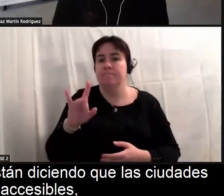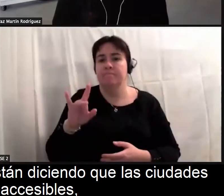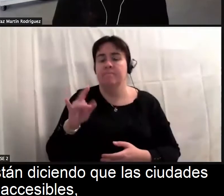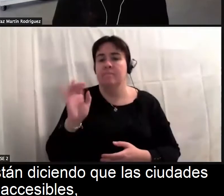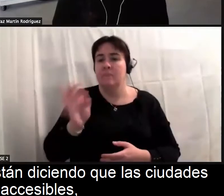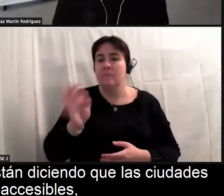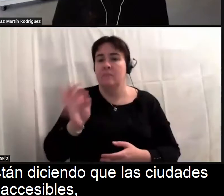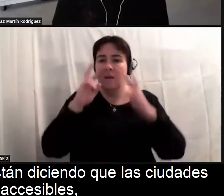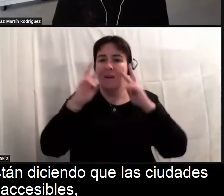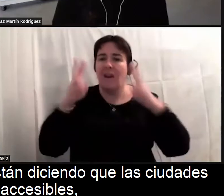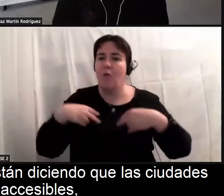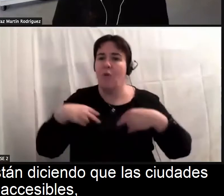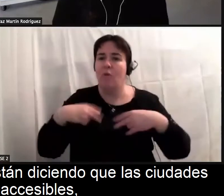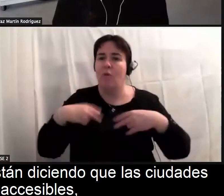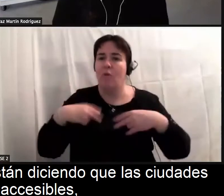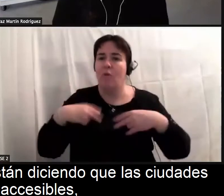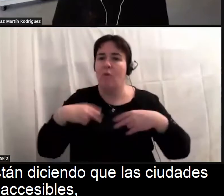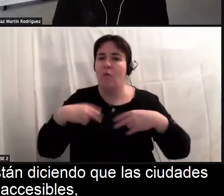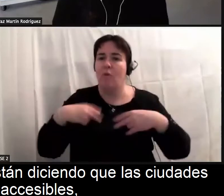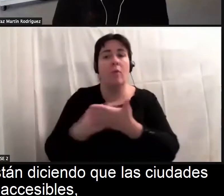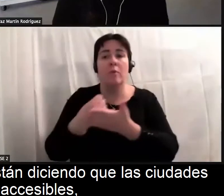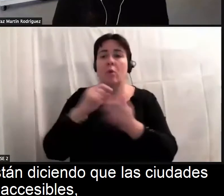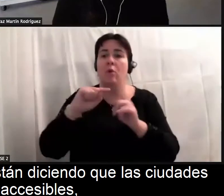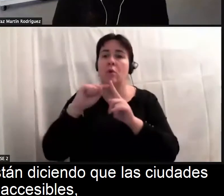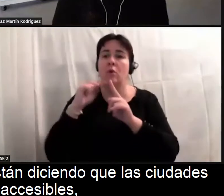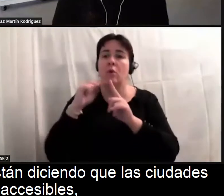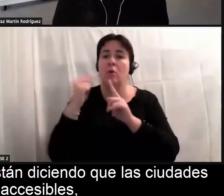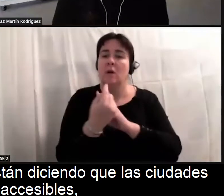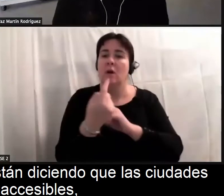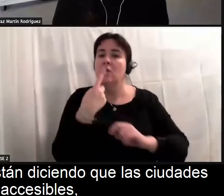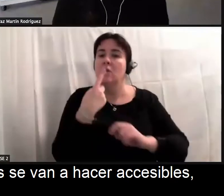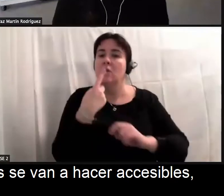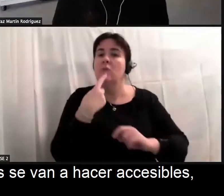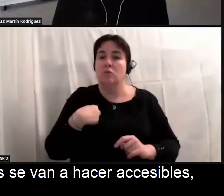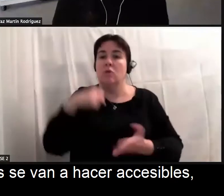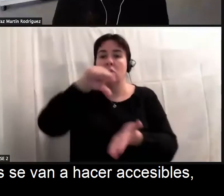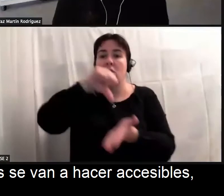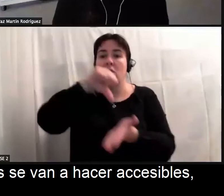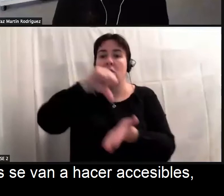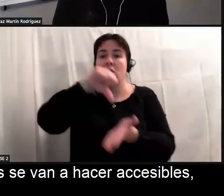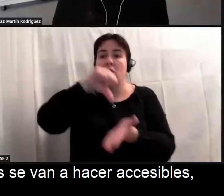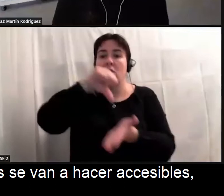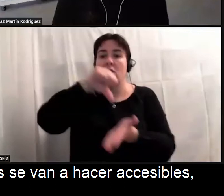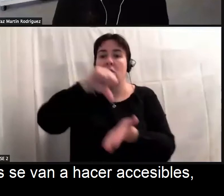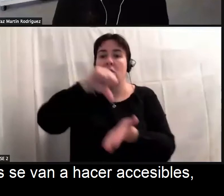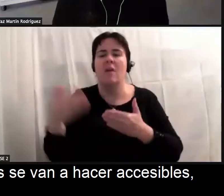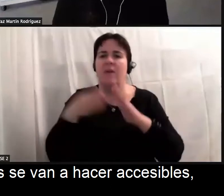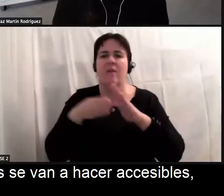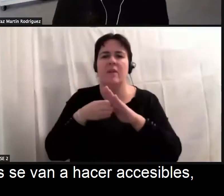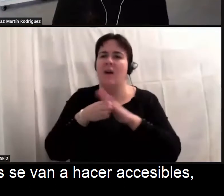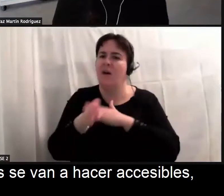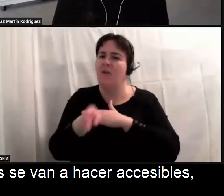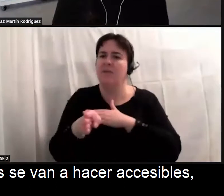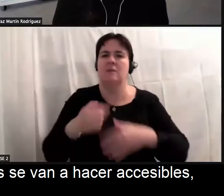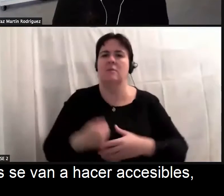nos están diciendo que las ciudades del futuro son accesibles. Los líderes y las innovaciones que se